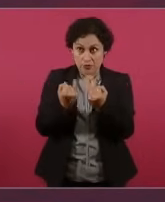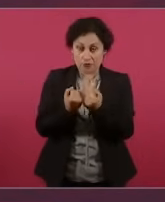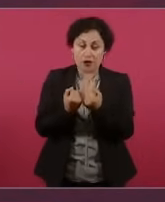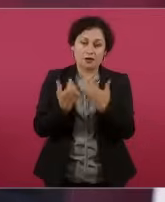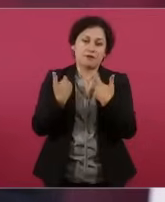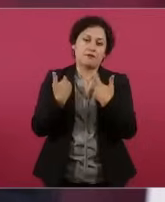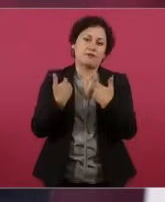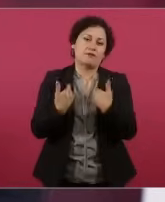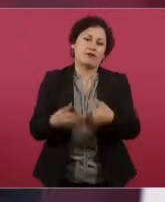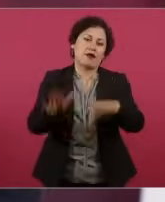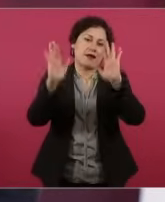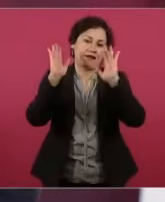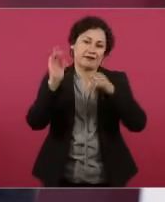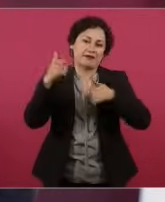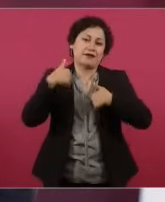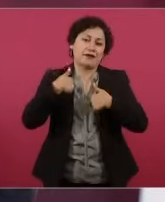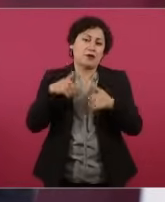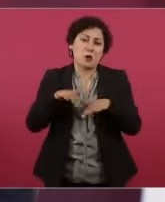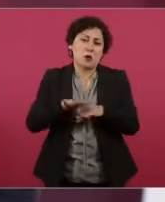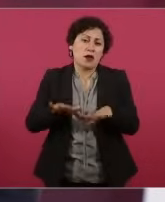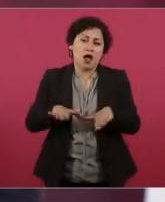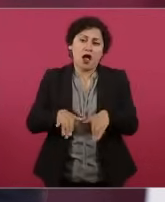yo no estaría aquí.